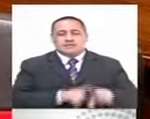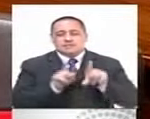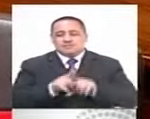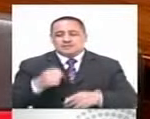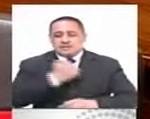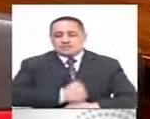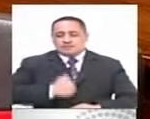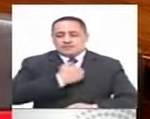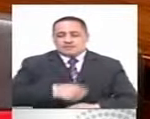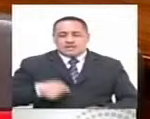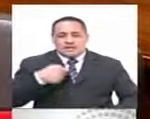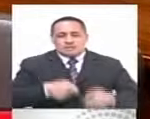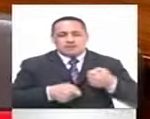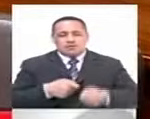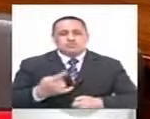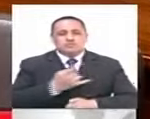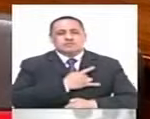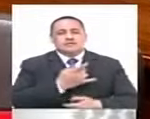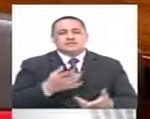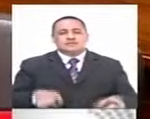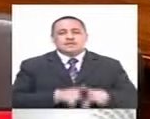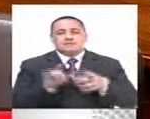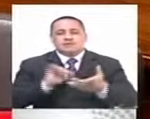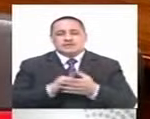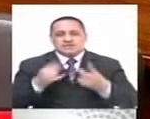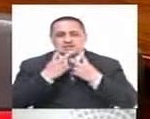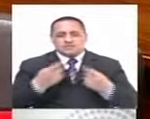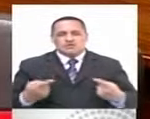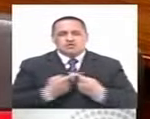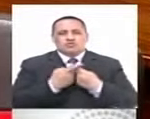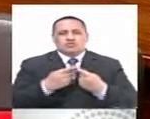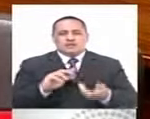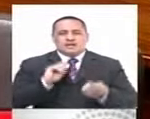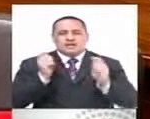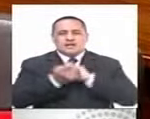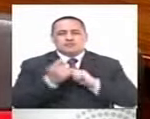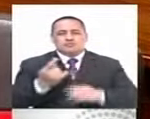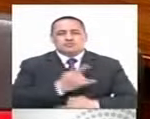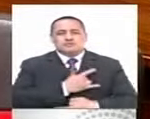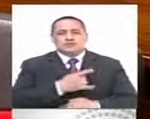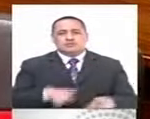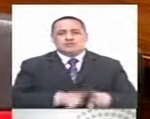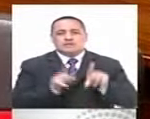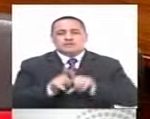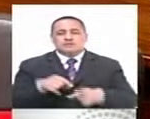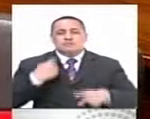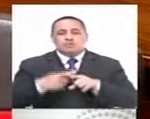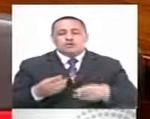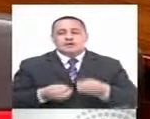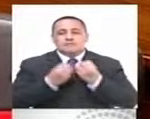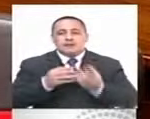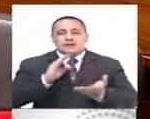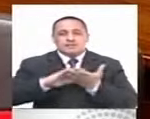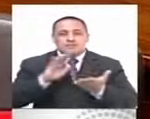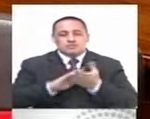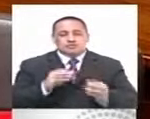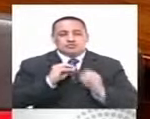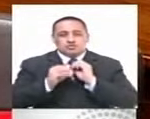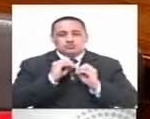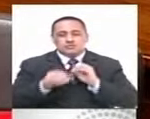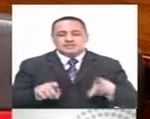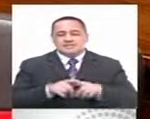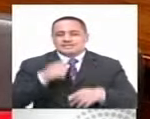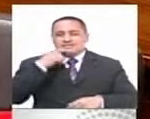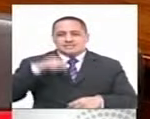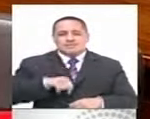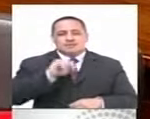Lamentablemente, el financiamiento a las universidades le va a jugar en contra a la reforma universitaria, porque para que el licenciamiento se sostenga se necesita